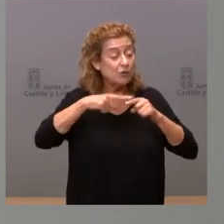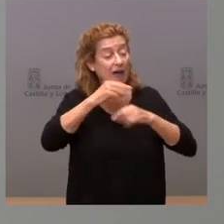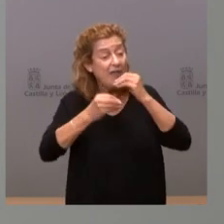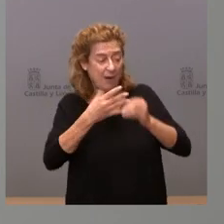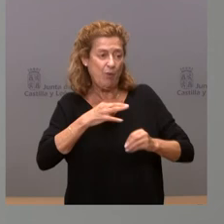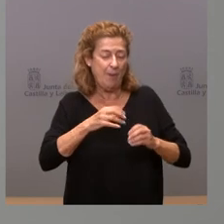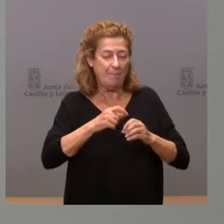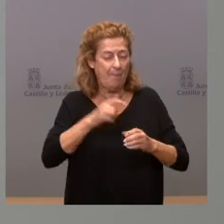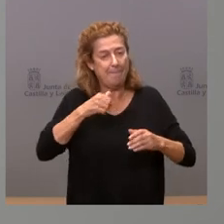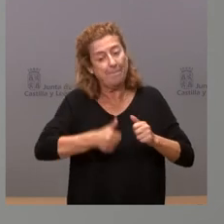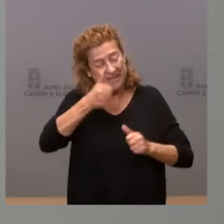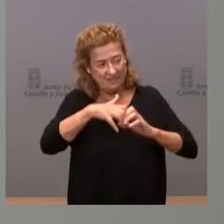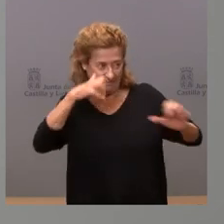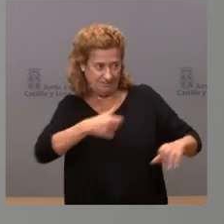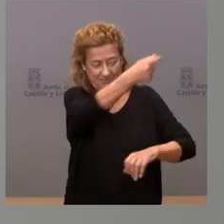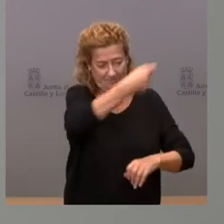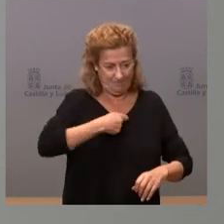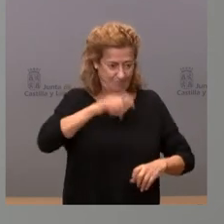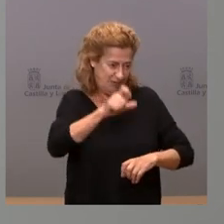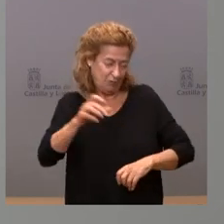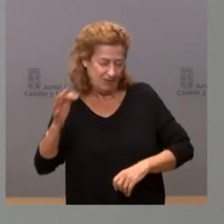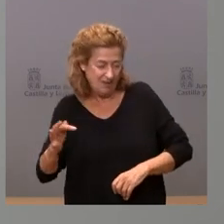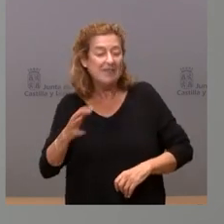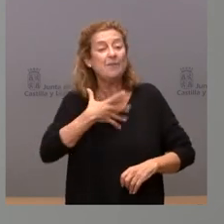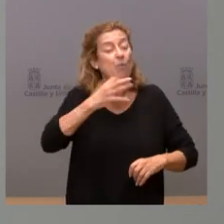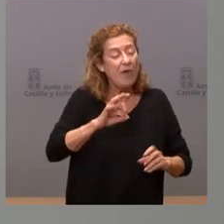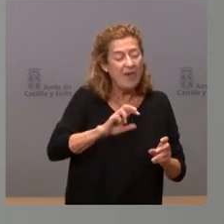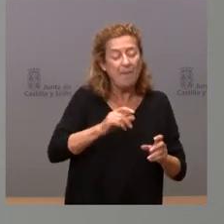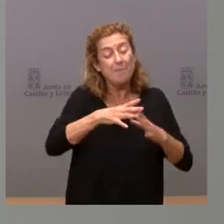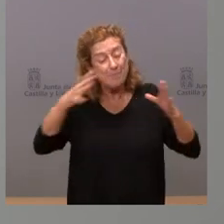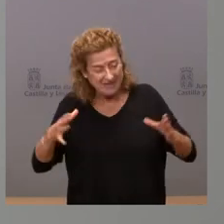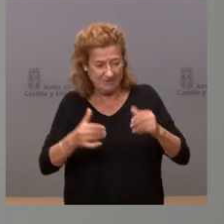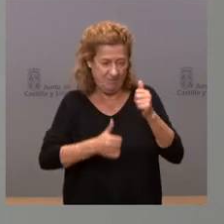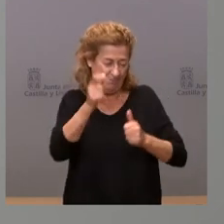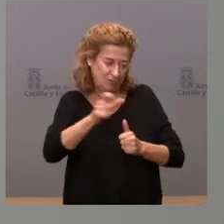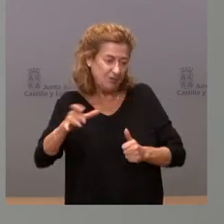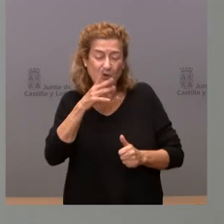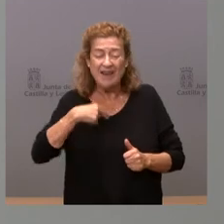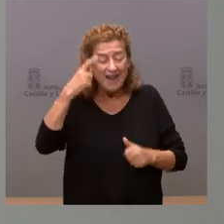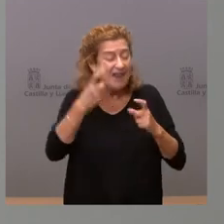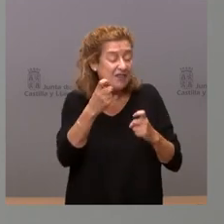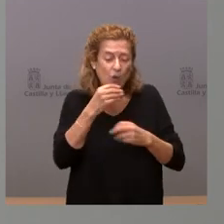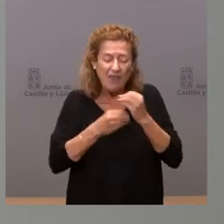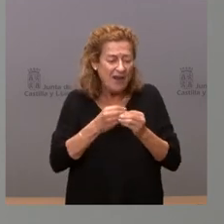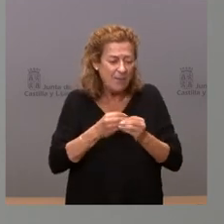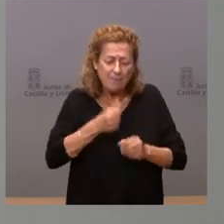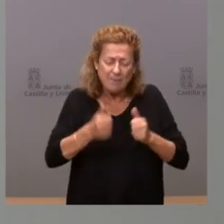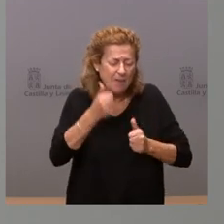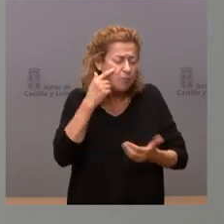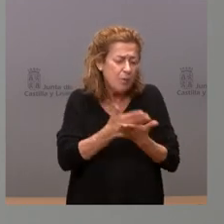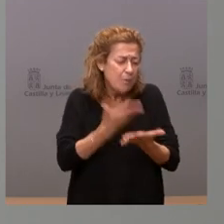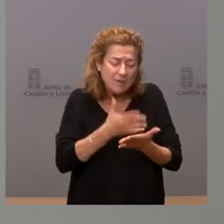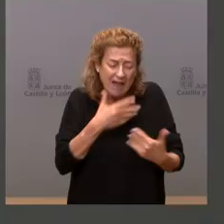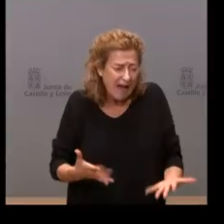siempre sería mayores y no a quitar lo que hay porque el hecho que es que necesitamos hacer la mayor cantidad de pruebas posibles en este momento epidemiológico